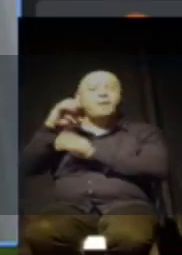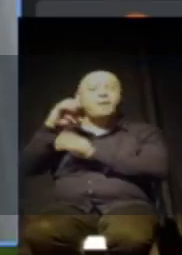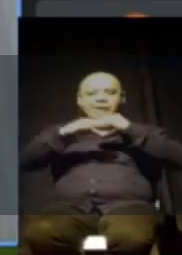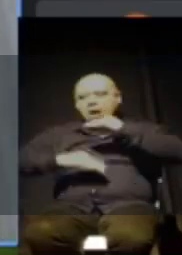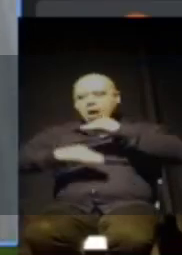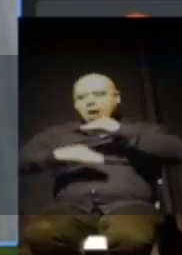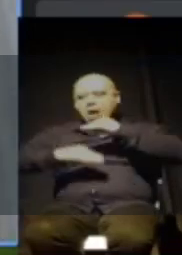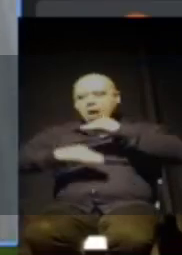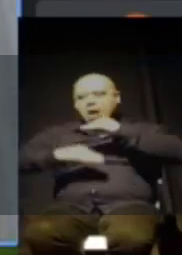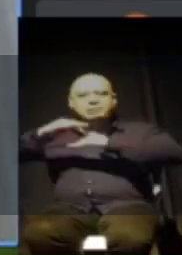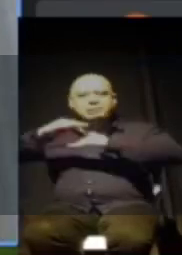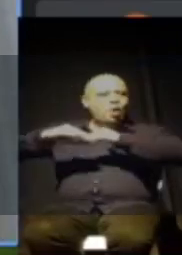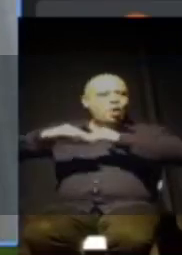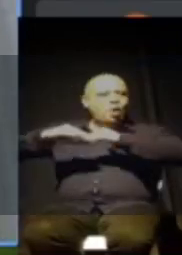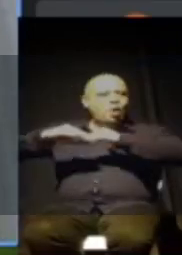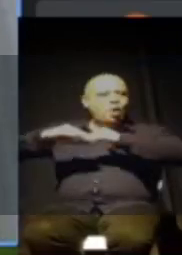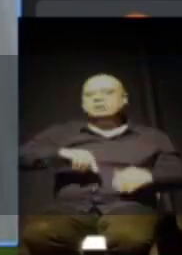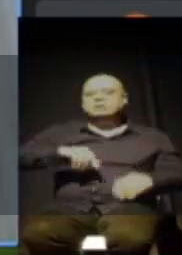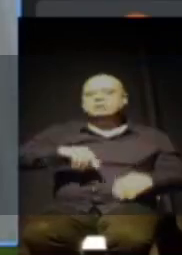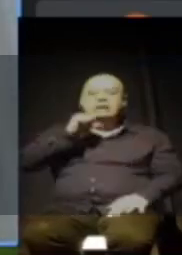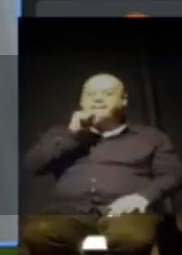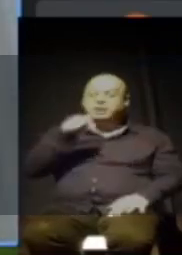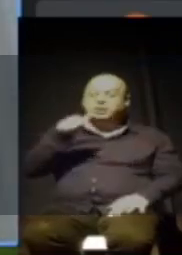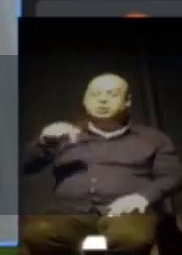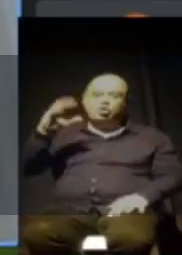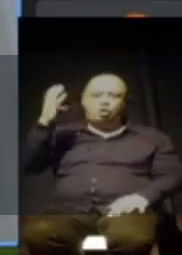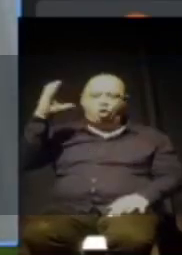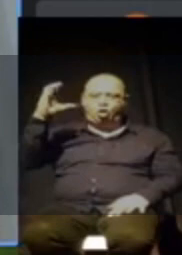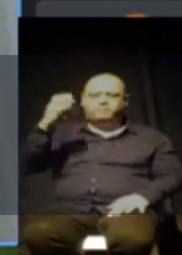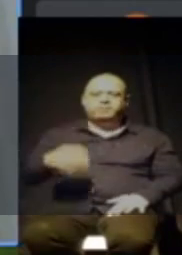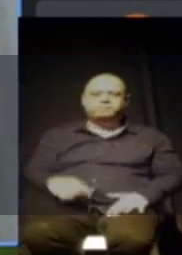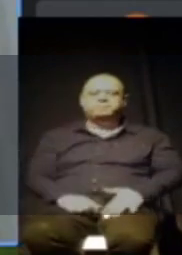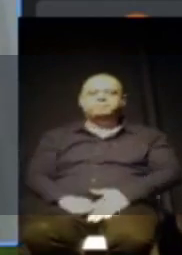que hablar al respecto, entonces tenemos ese enorme reto.